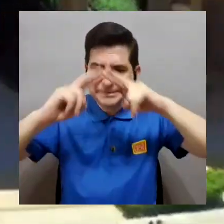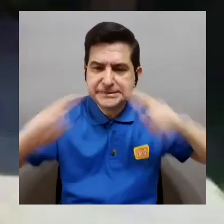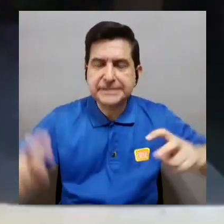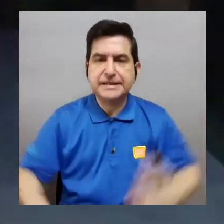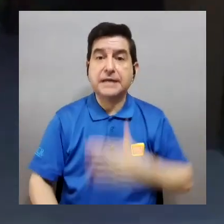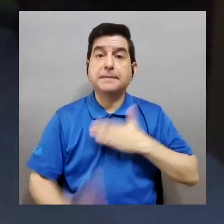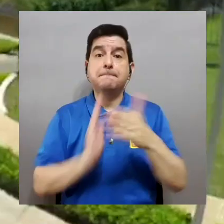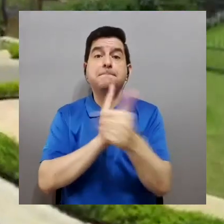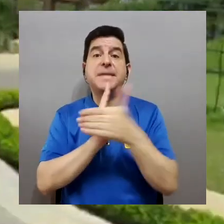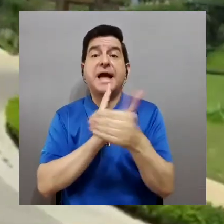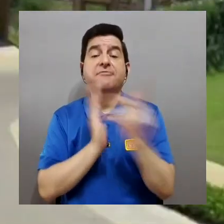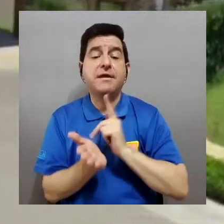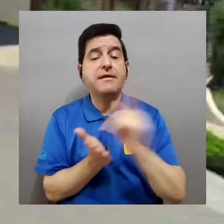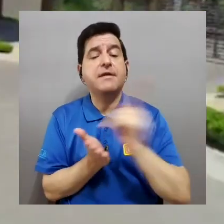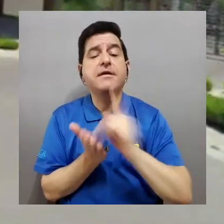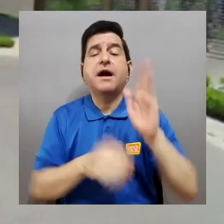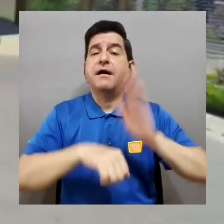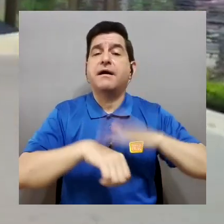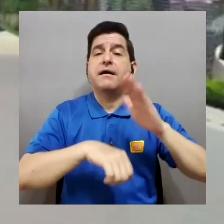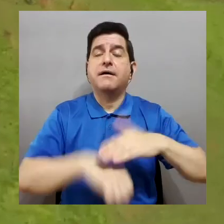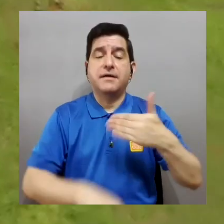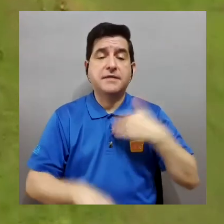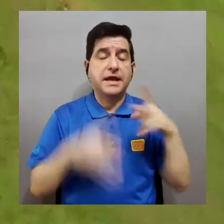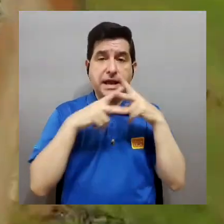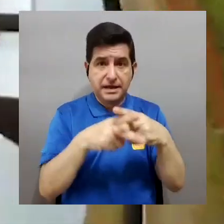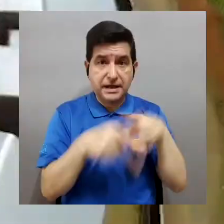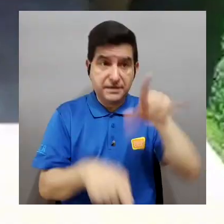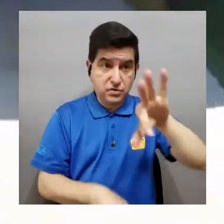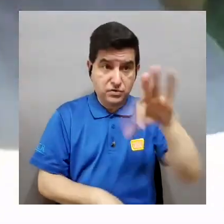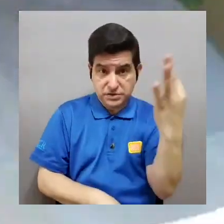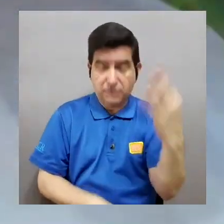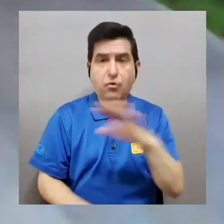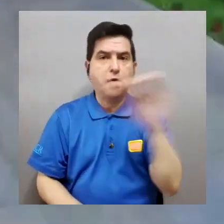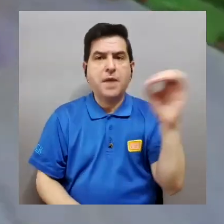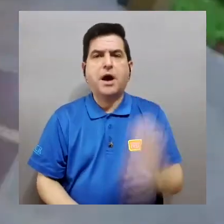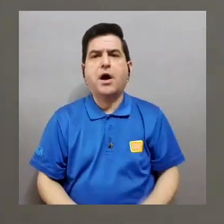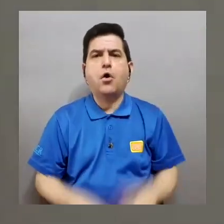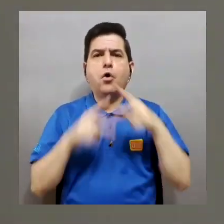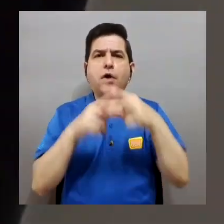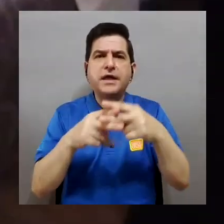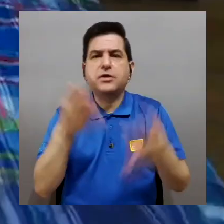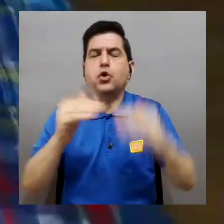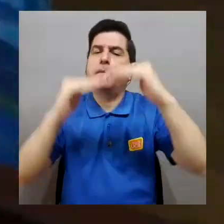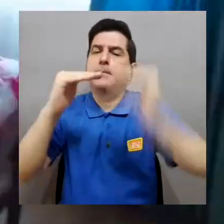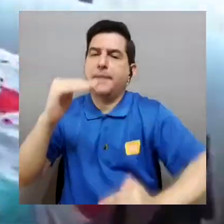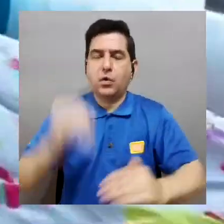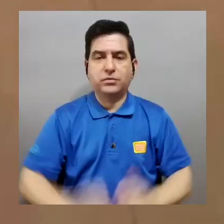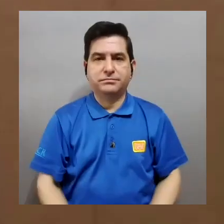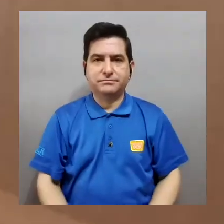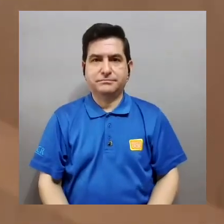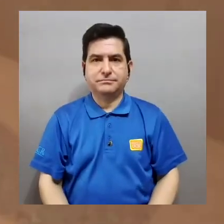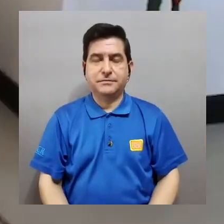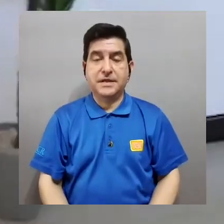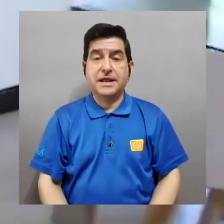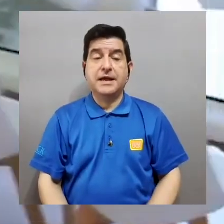analizar si mi capacidad de pago me permite tener un crédito de este monto o debo tener un crédito de un monto inferior. Y